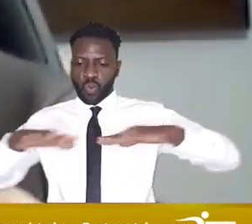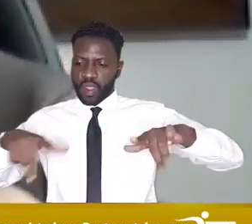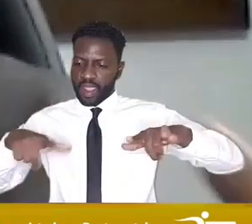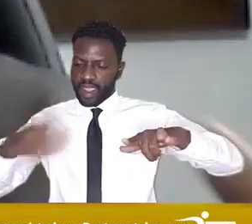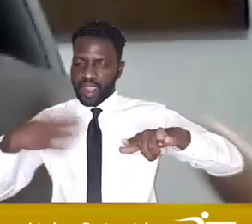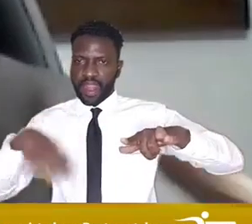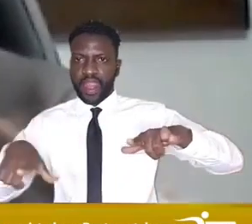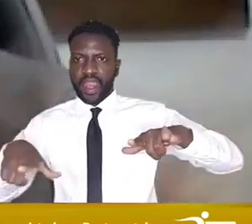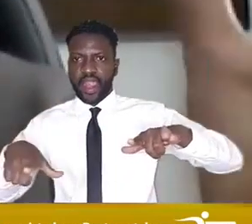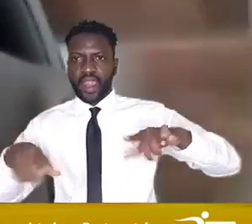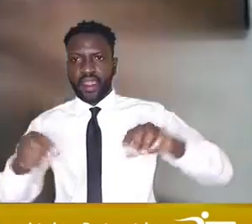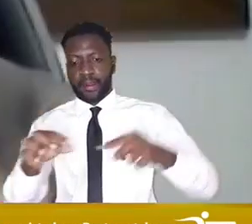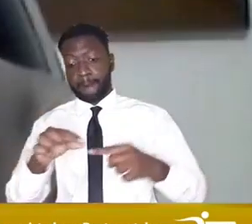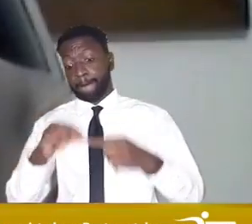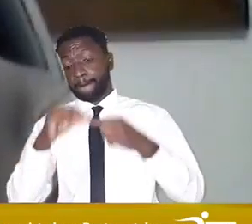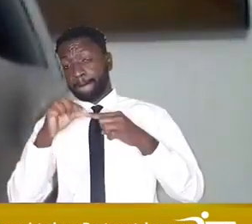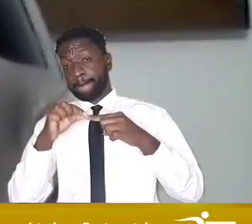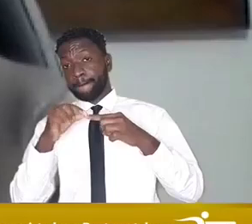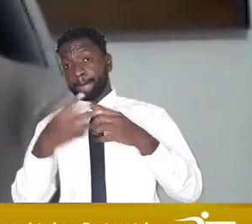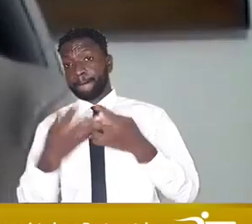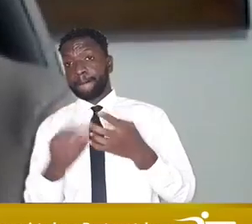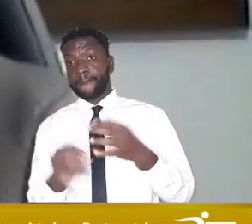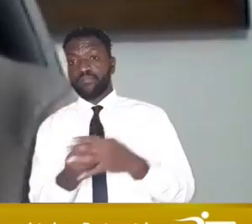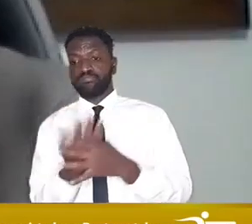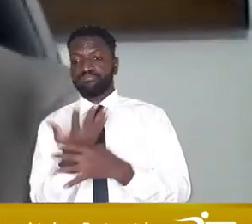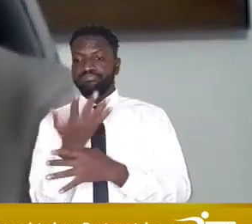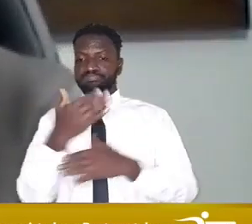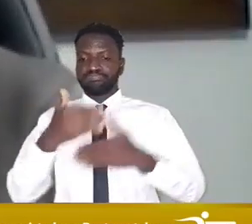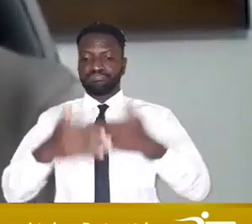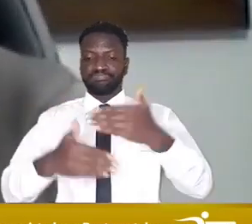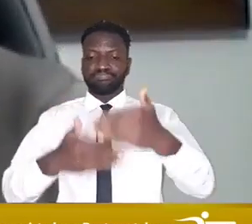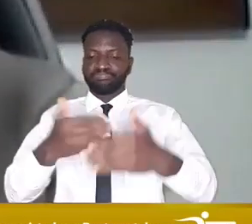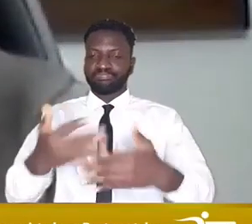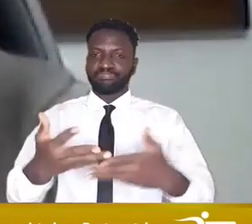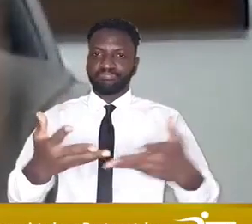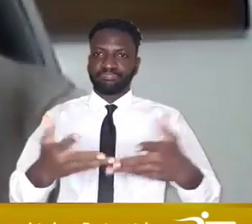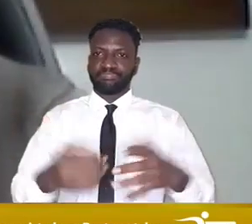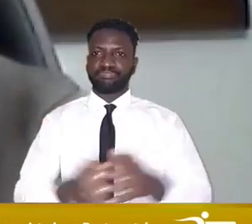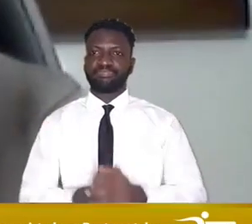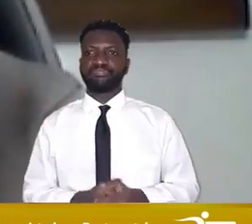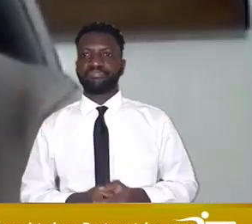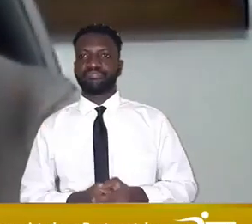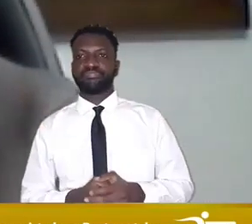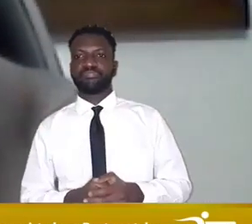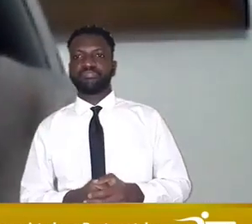muy especial para desarrollarse. Así que